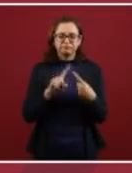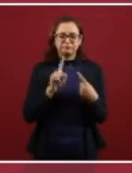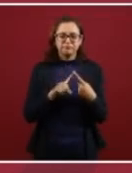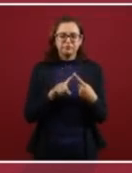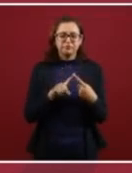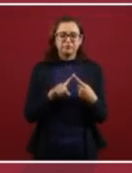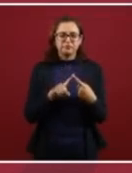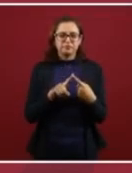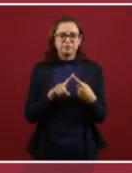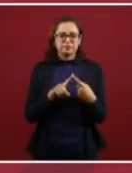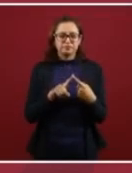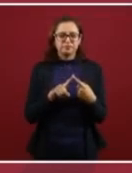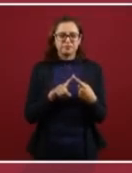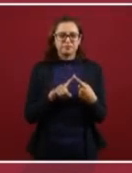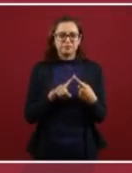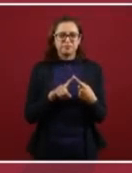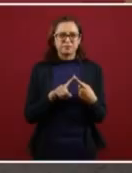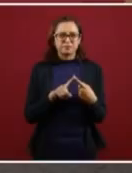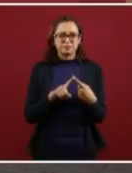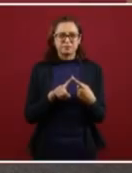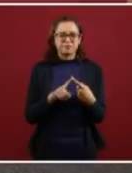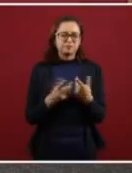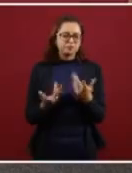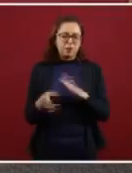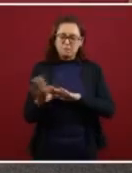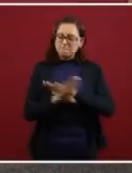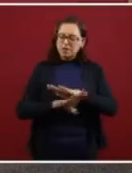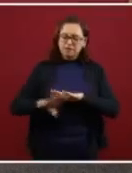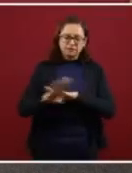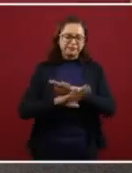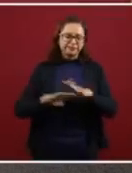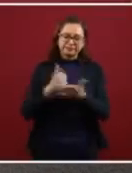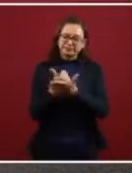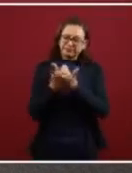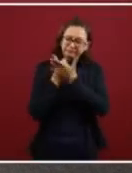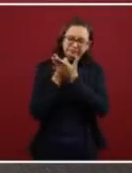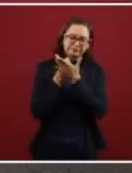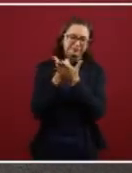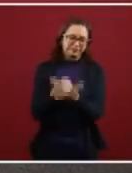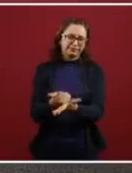ayudarles para lo básico. ¿Sí?